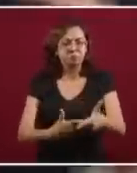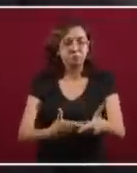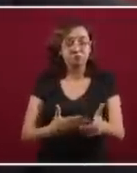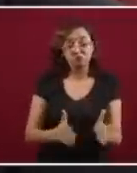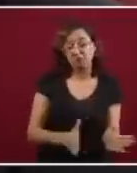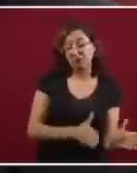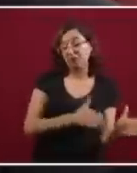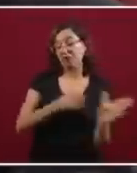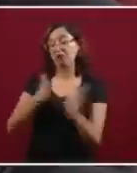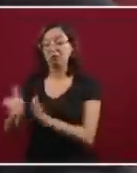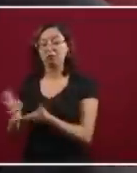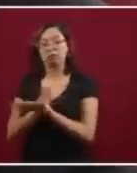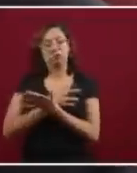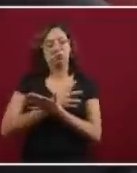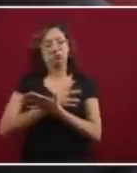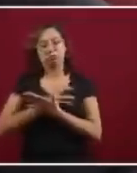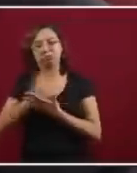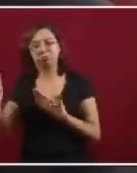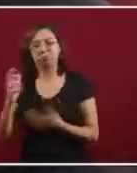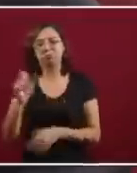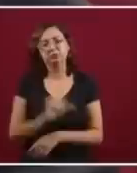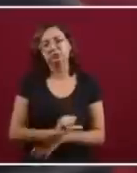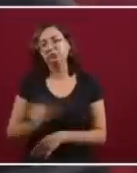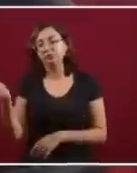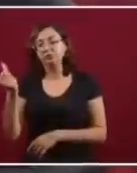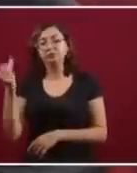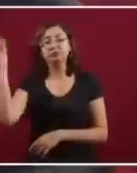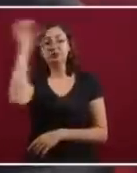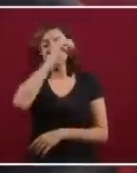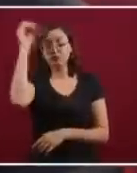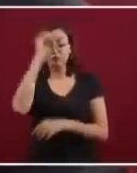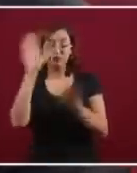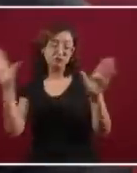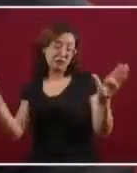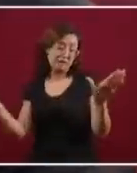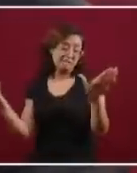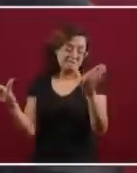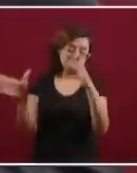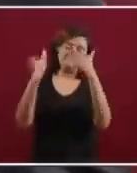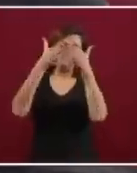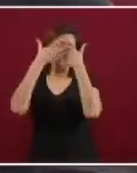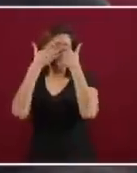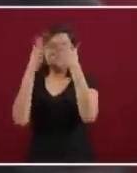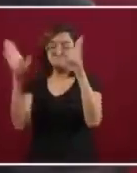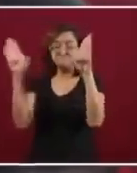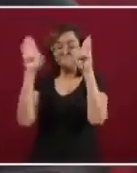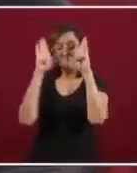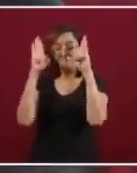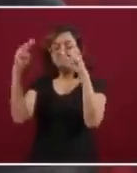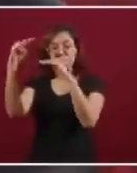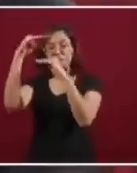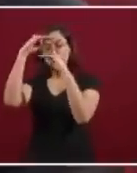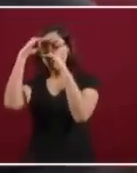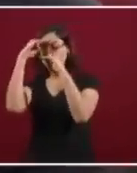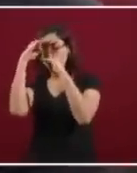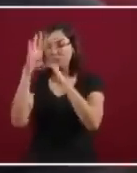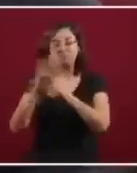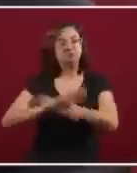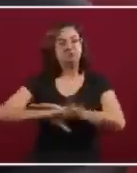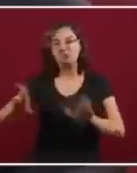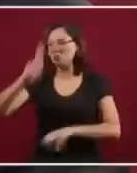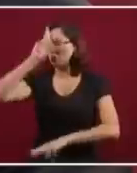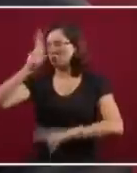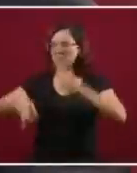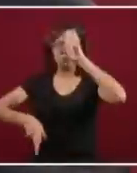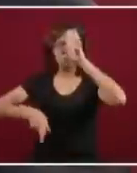extremo hay posturas en la sociedad extremadamente conservadoras con un enfoque radicalmente prohibicionista